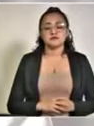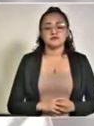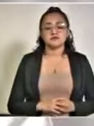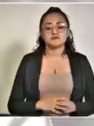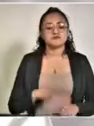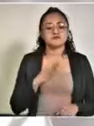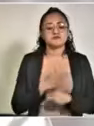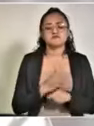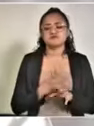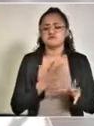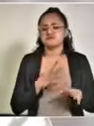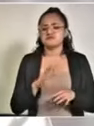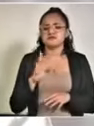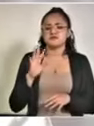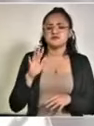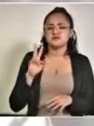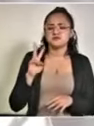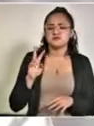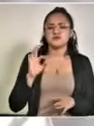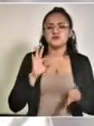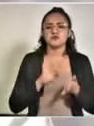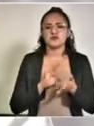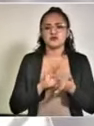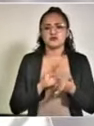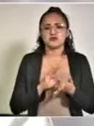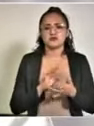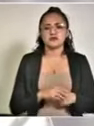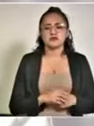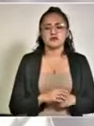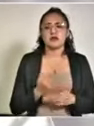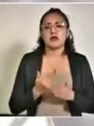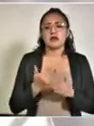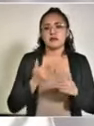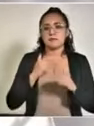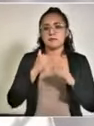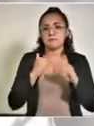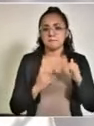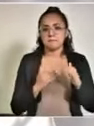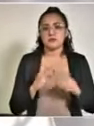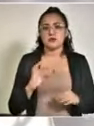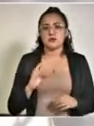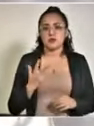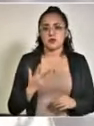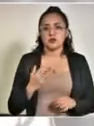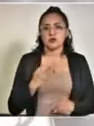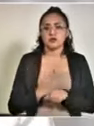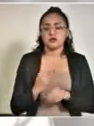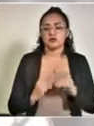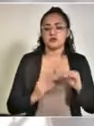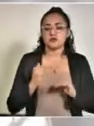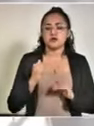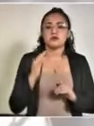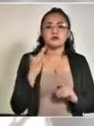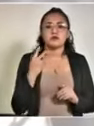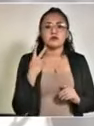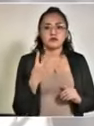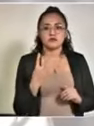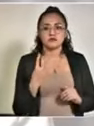Andamos en 52 puntos. Habíamos bajado 48, subió a 52.